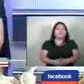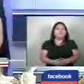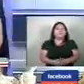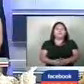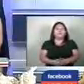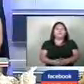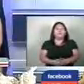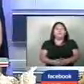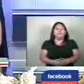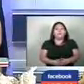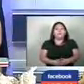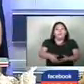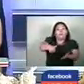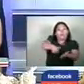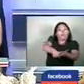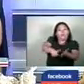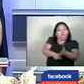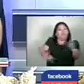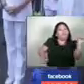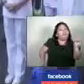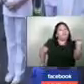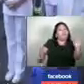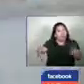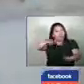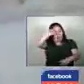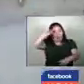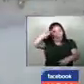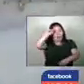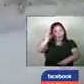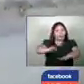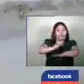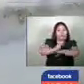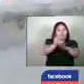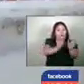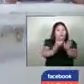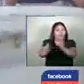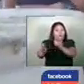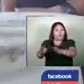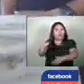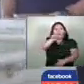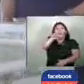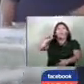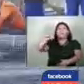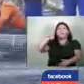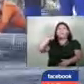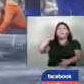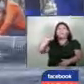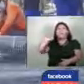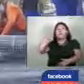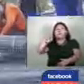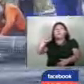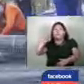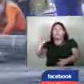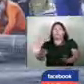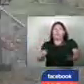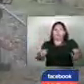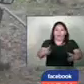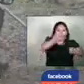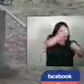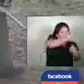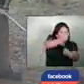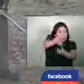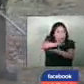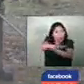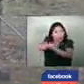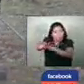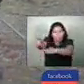Y la alcaldía de San Salvador ejecutó el plan CIVAR Limpio 2022, que consiste en la recolección de basura, limpieza